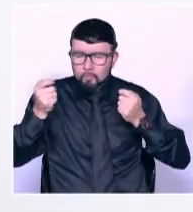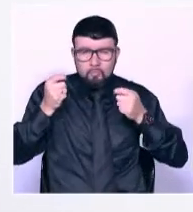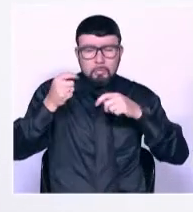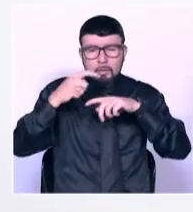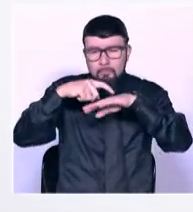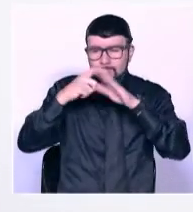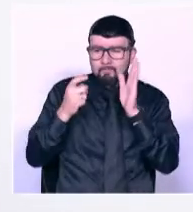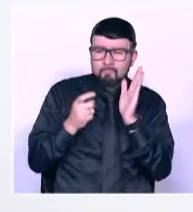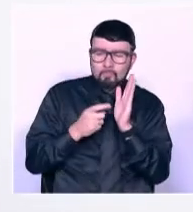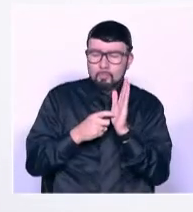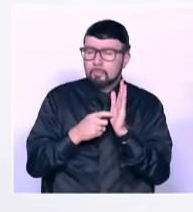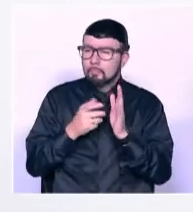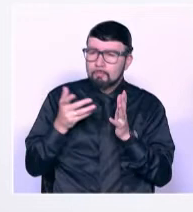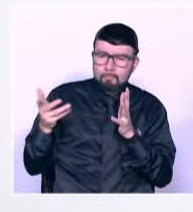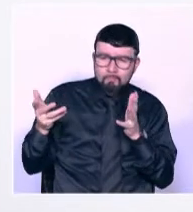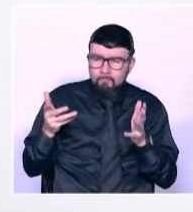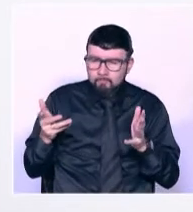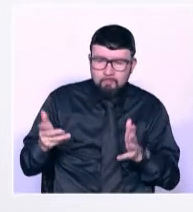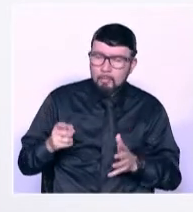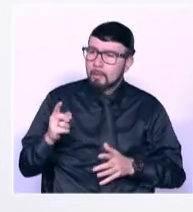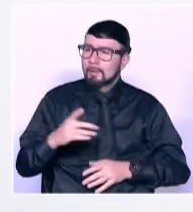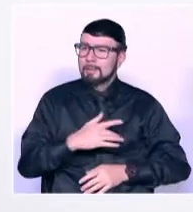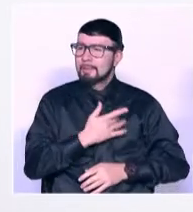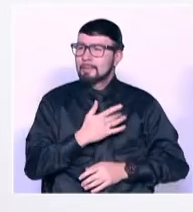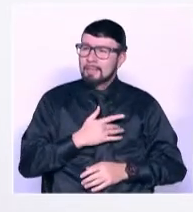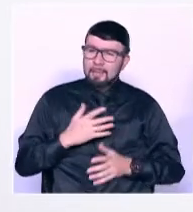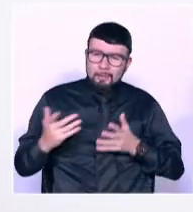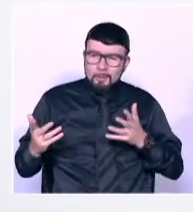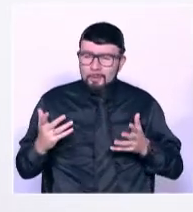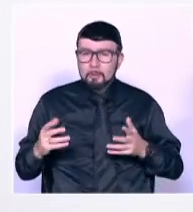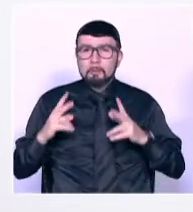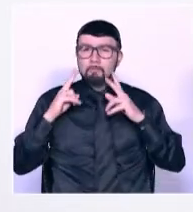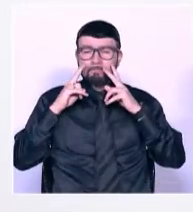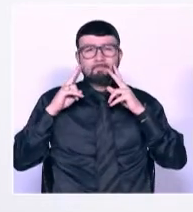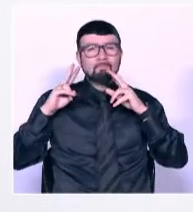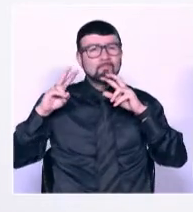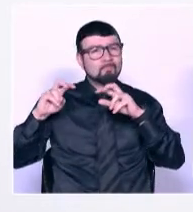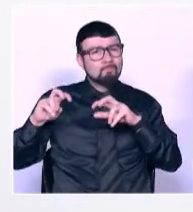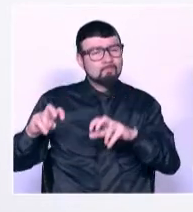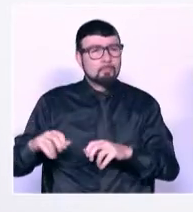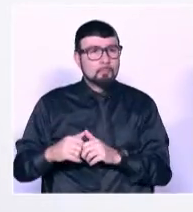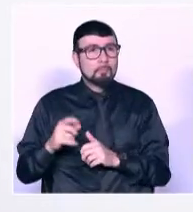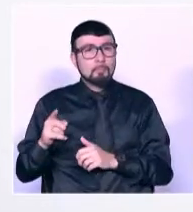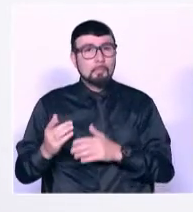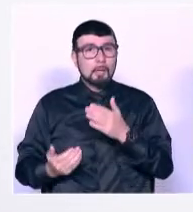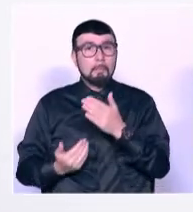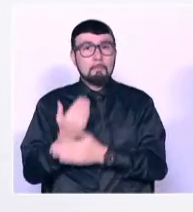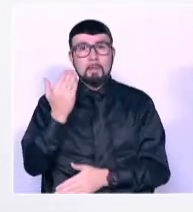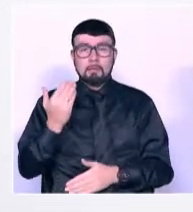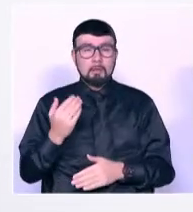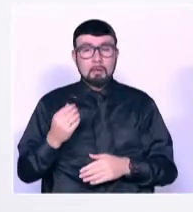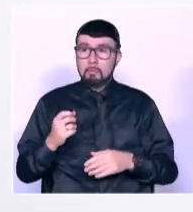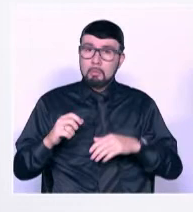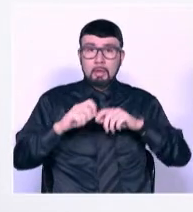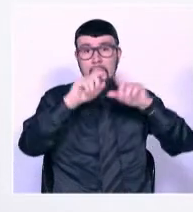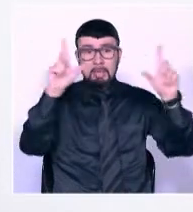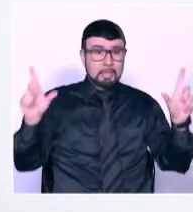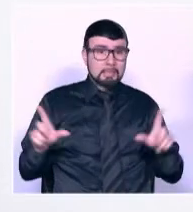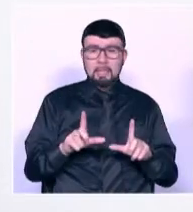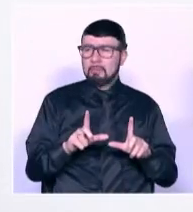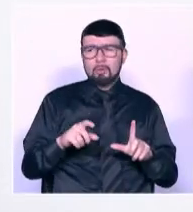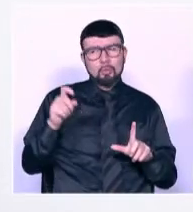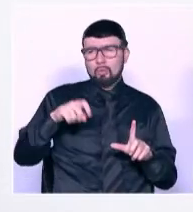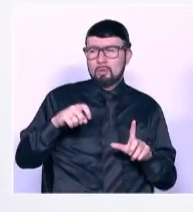de entender un poquito la sintomatología del paciente inicialmente sin tantos exámenes. Yo sí